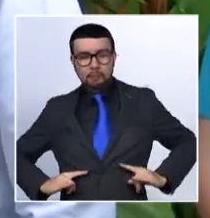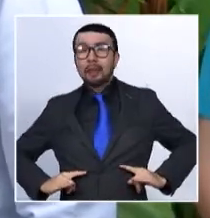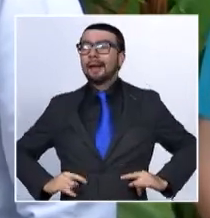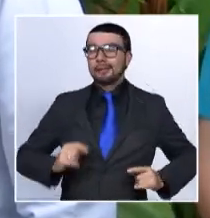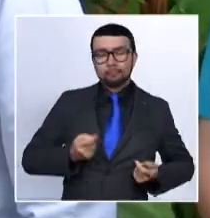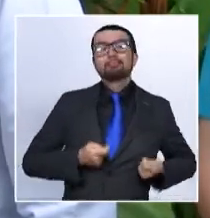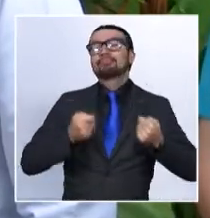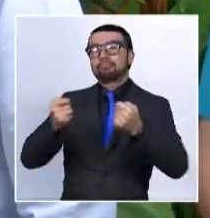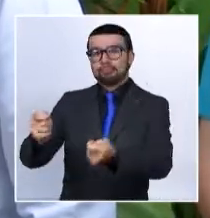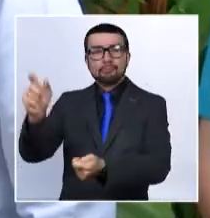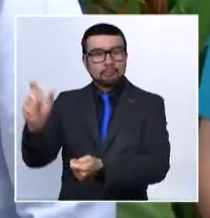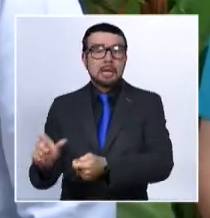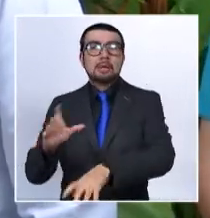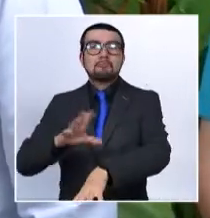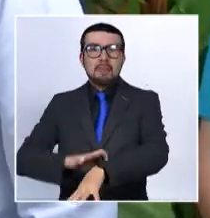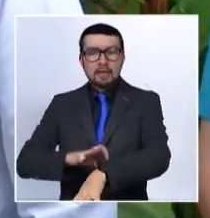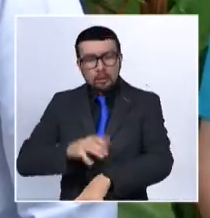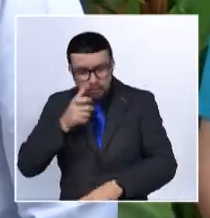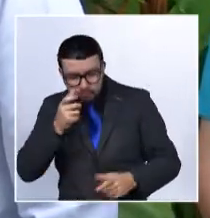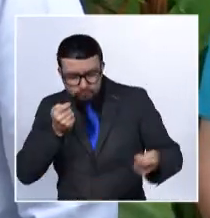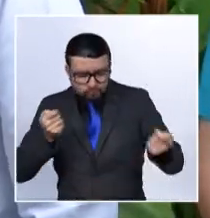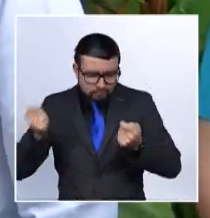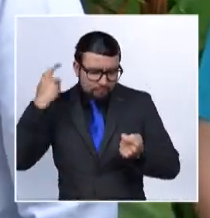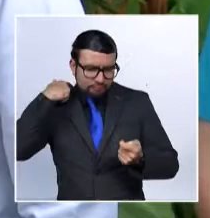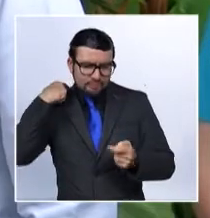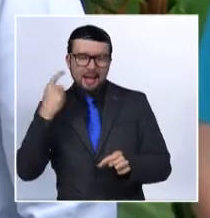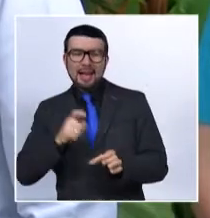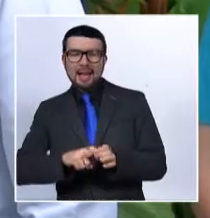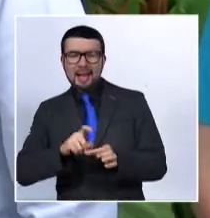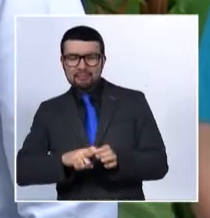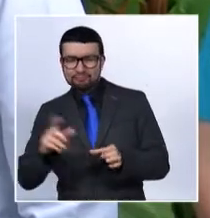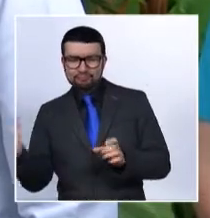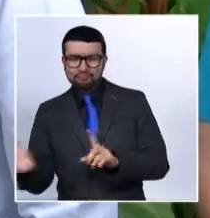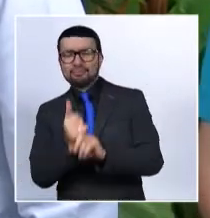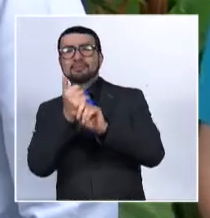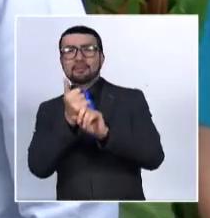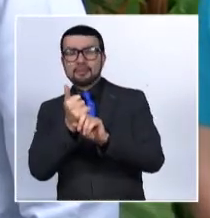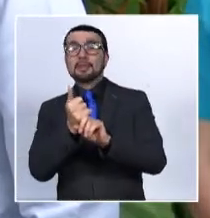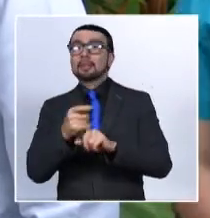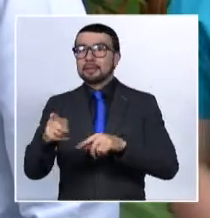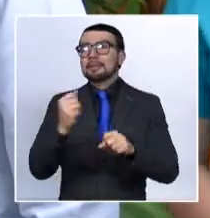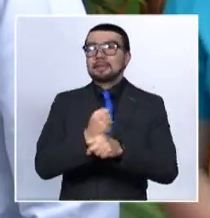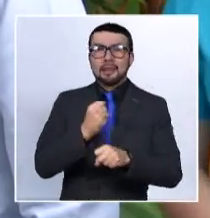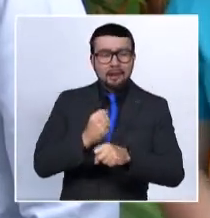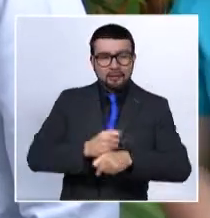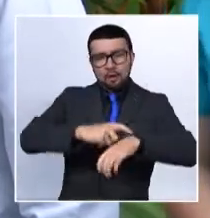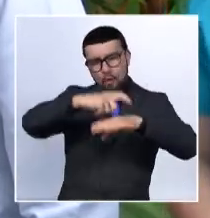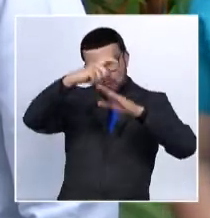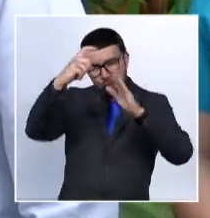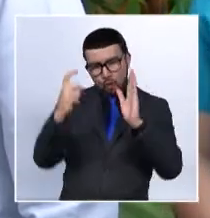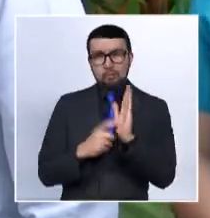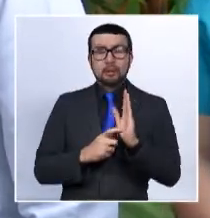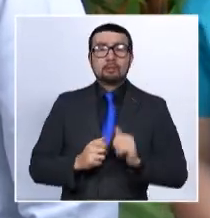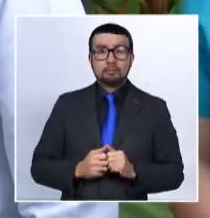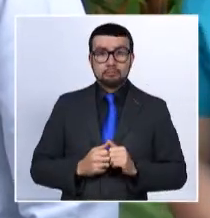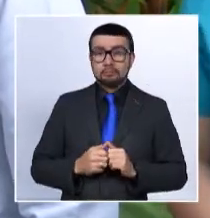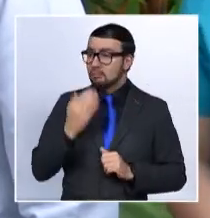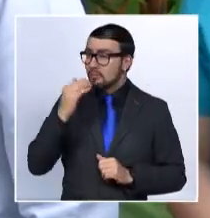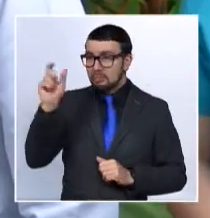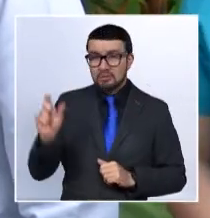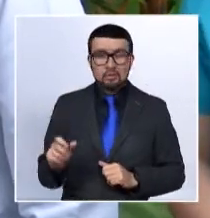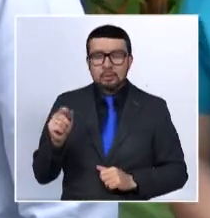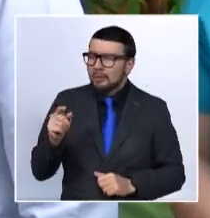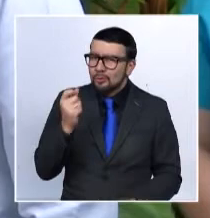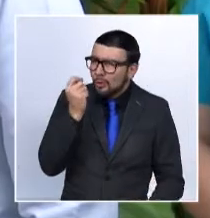a hacer la valoración de la parte de columna. Entonces es un trabajo realmente integral. Si el paciente no ha